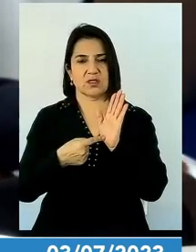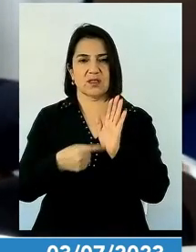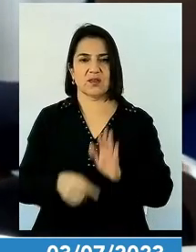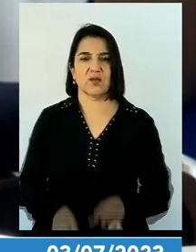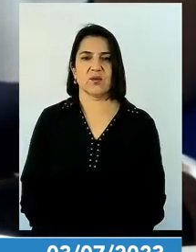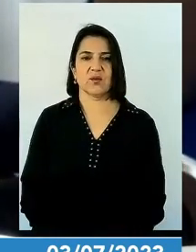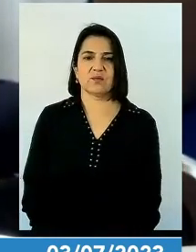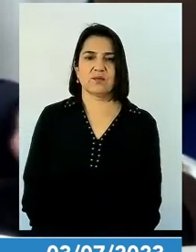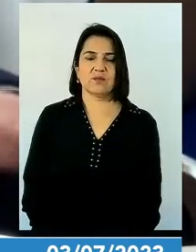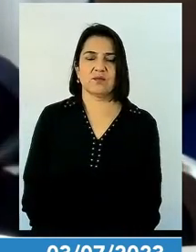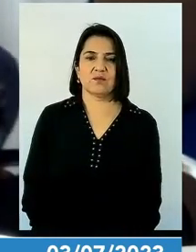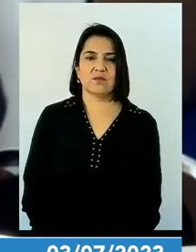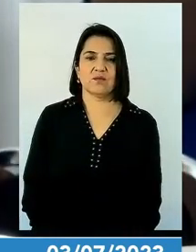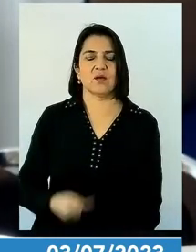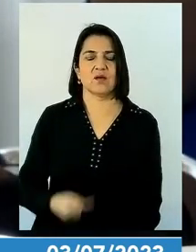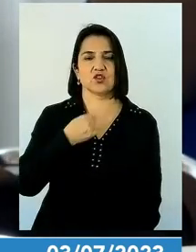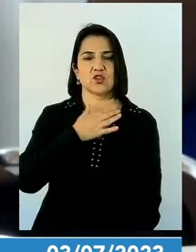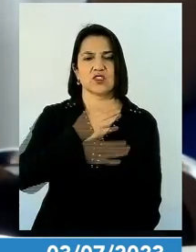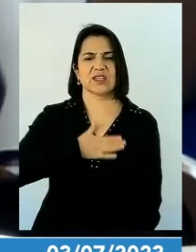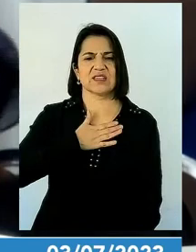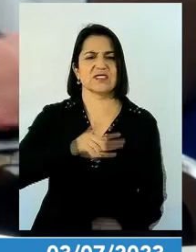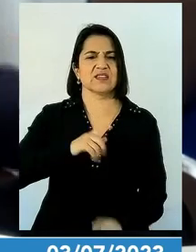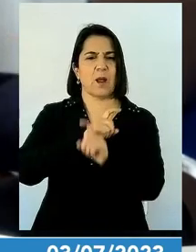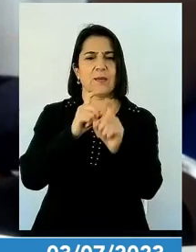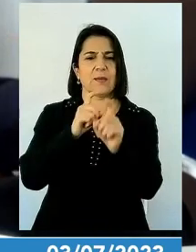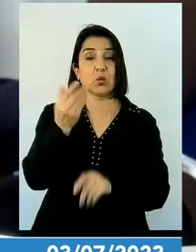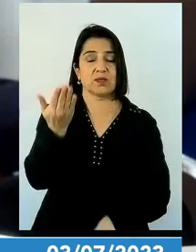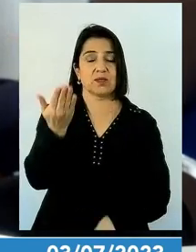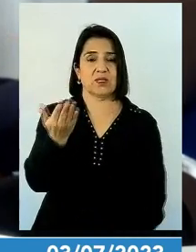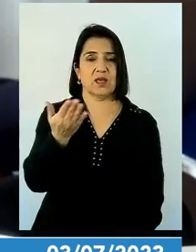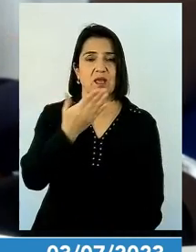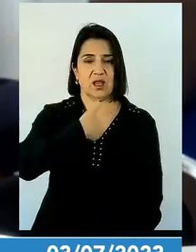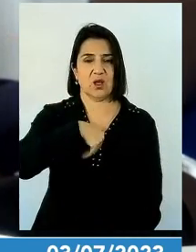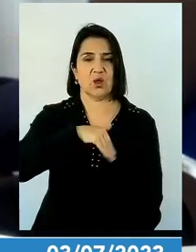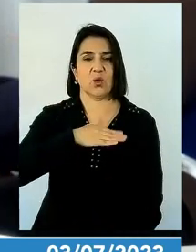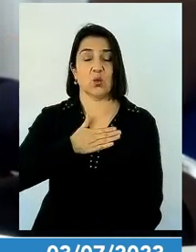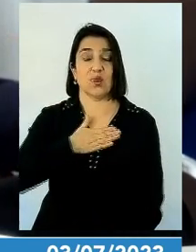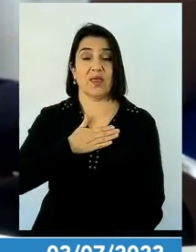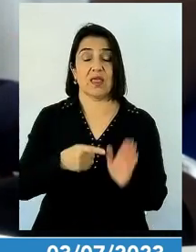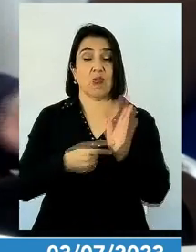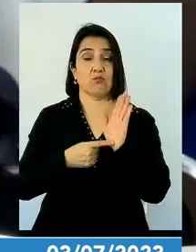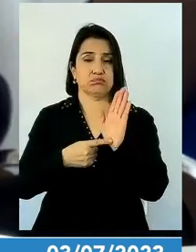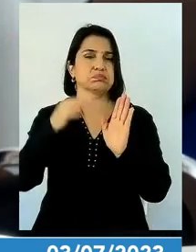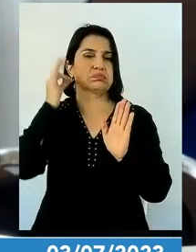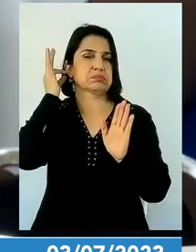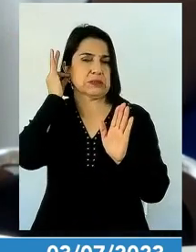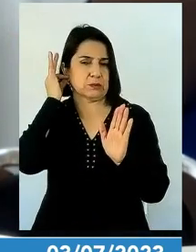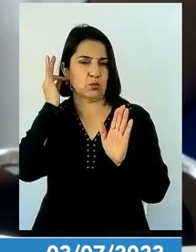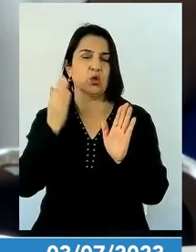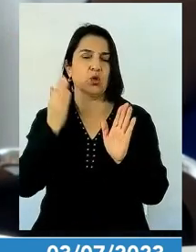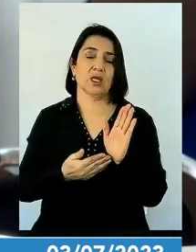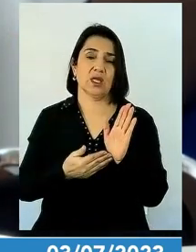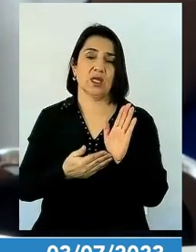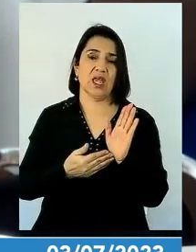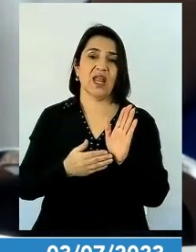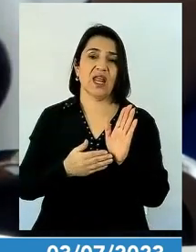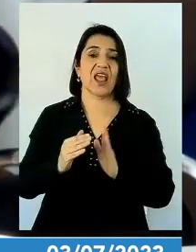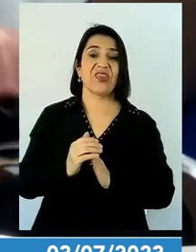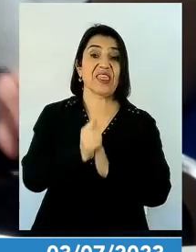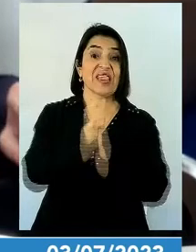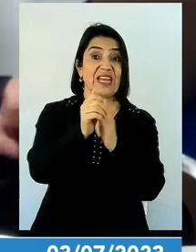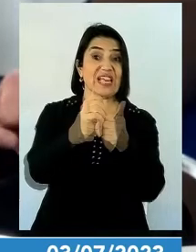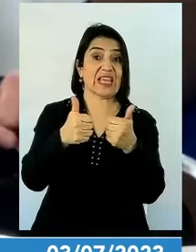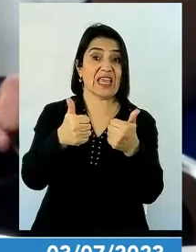Yo quisiera preguntarle a nuestra expositora dirigente de la región de Coquimbo.